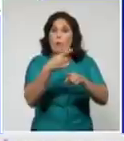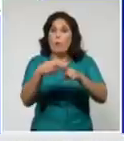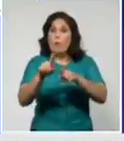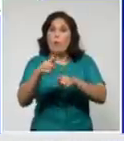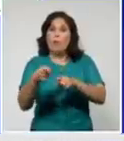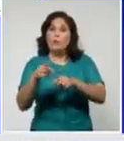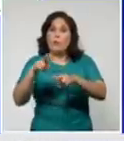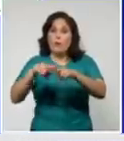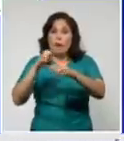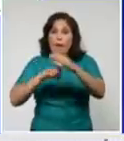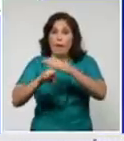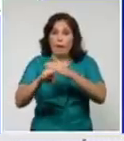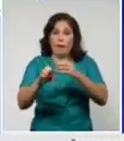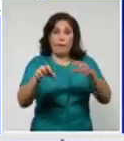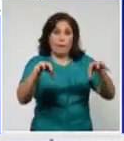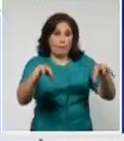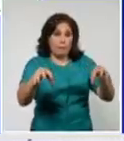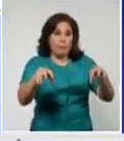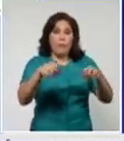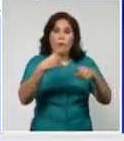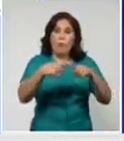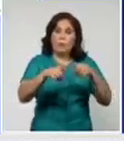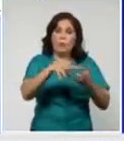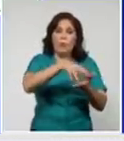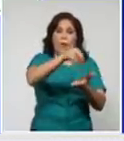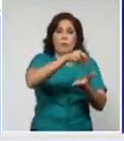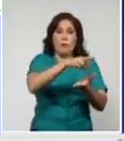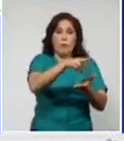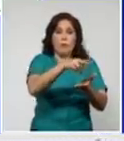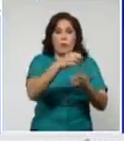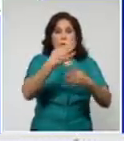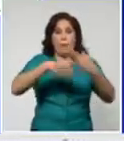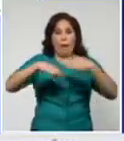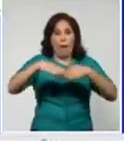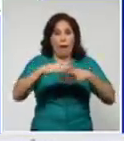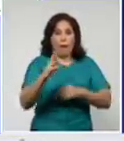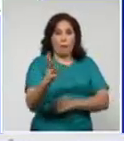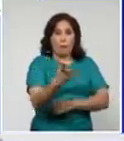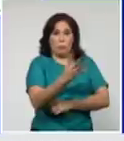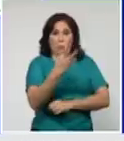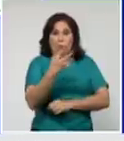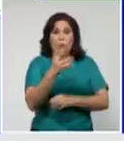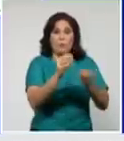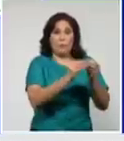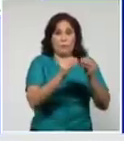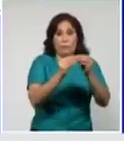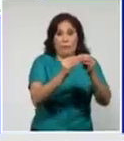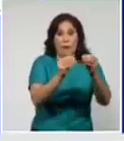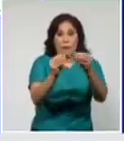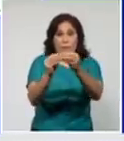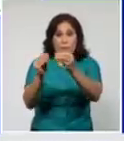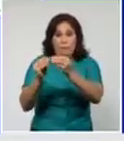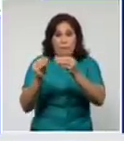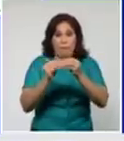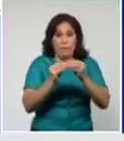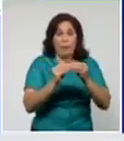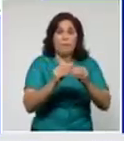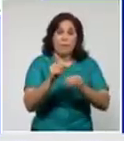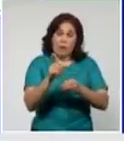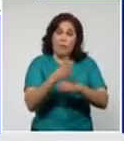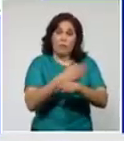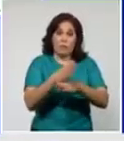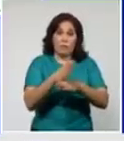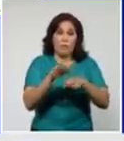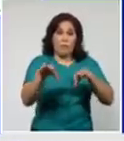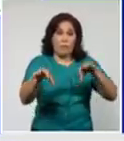del Este, uno en Plaza, uno en Playa, uno en... Esos son los eventos que tiene La